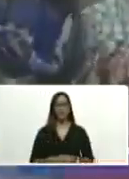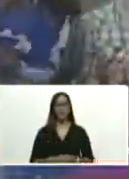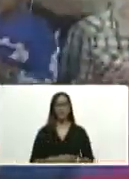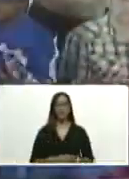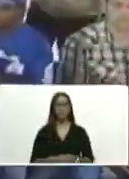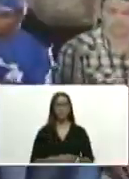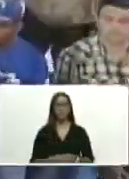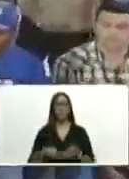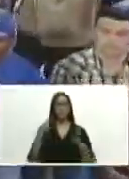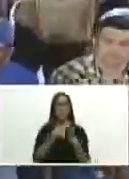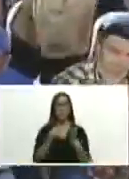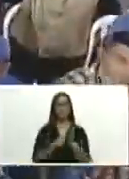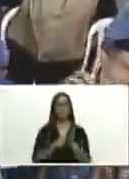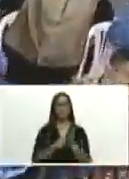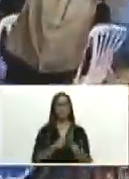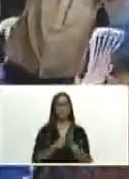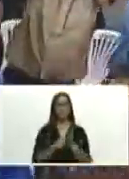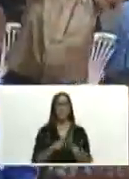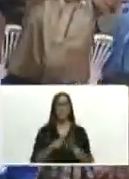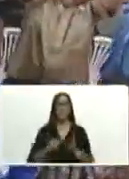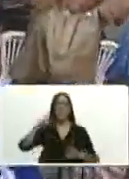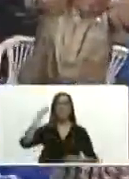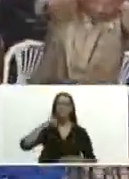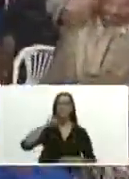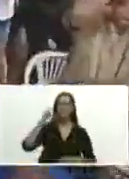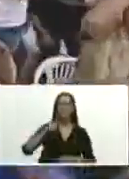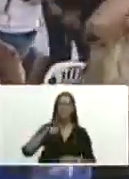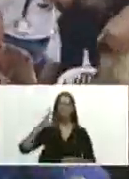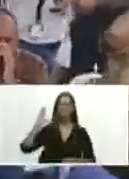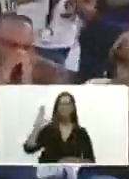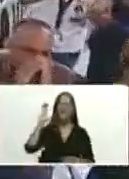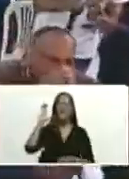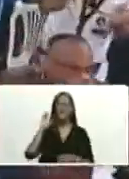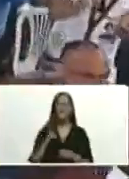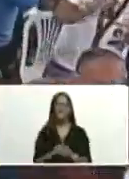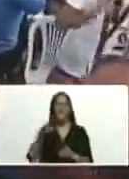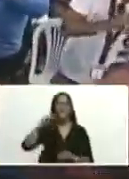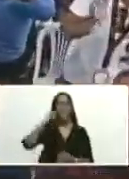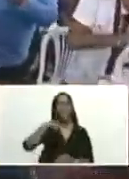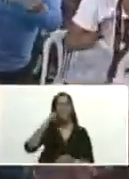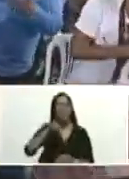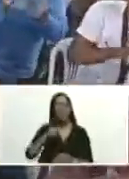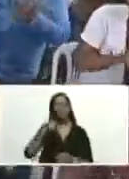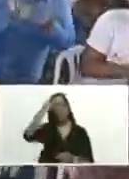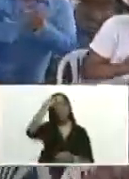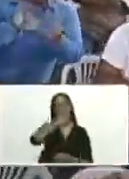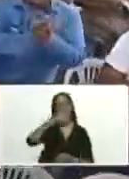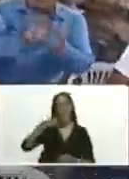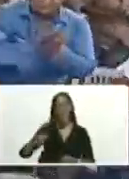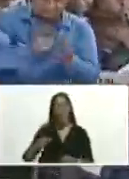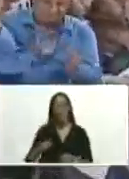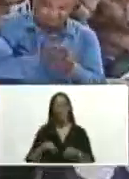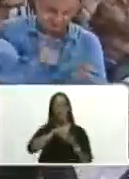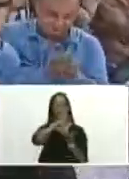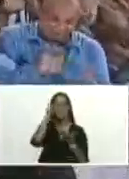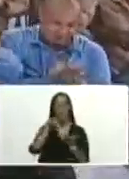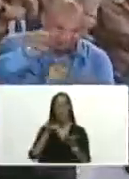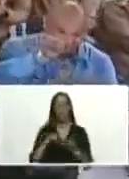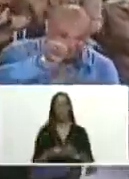e invertirla en las necesidades del país en las necesidades del pueblo a nivel nacional